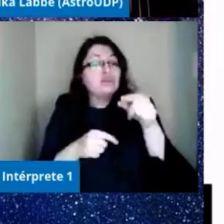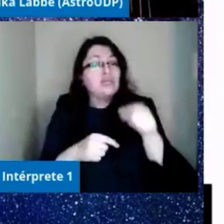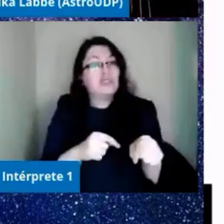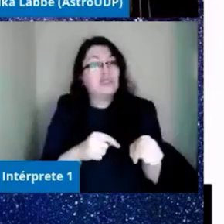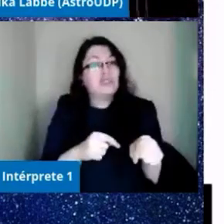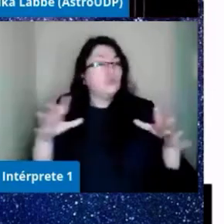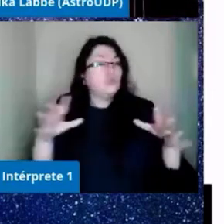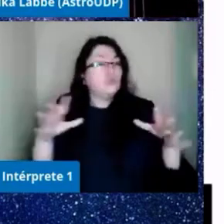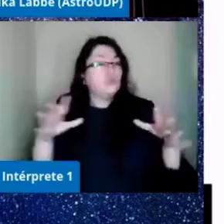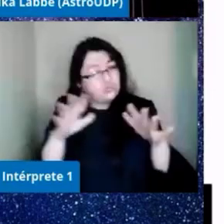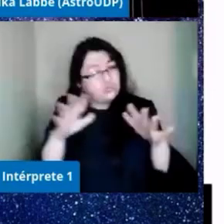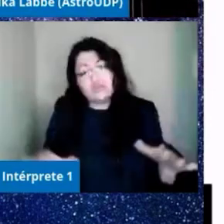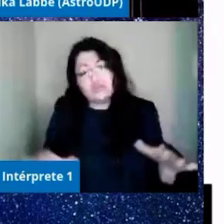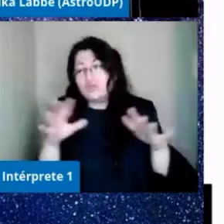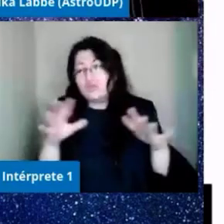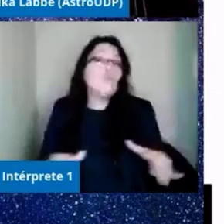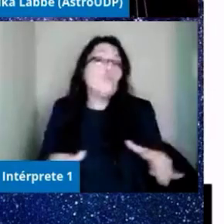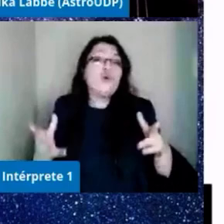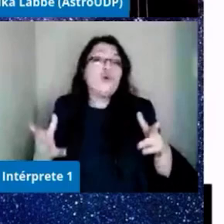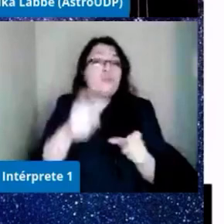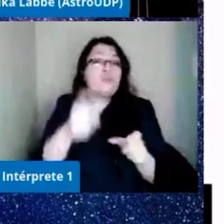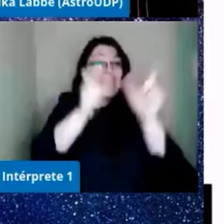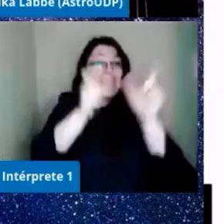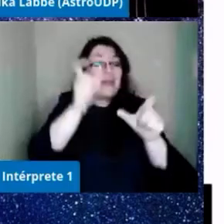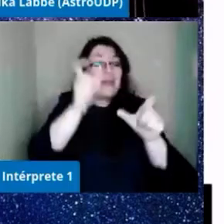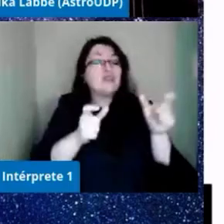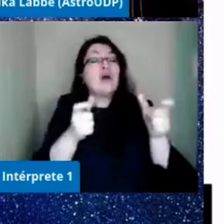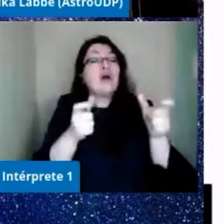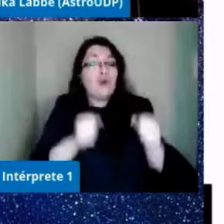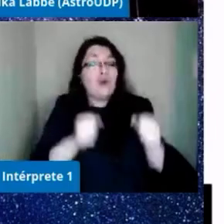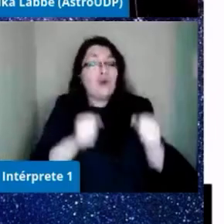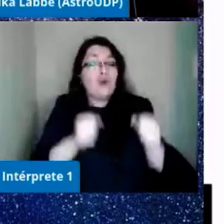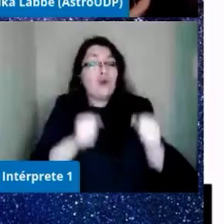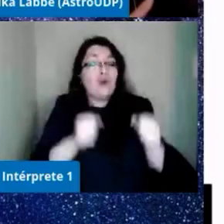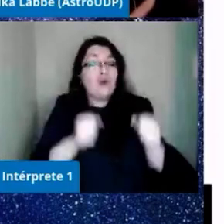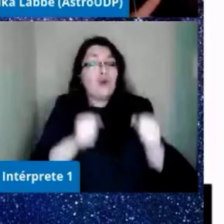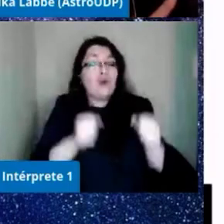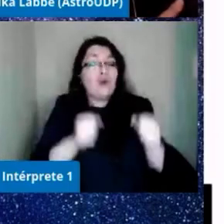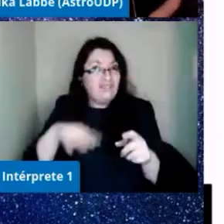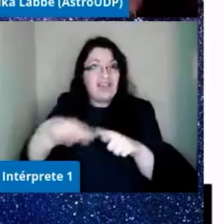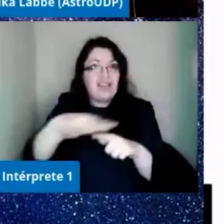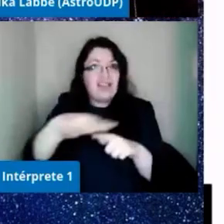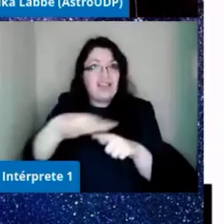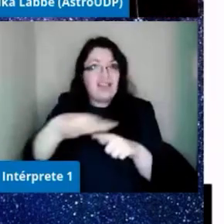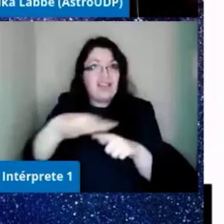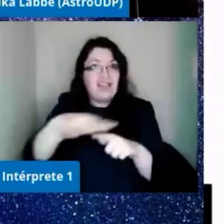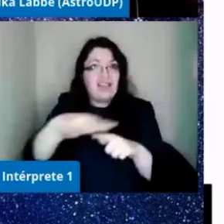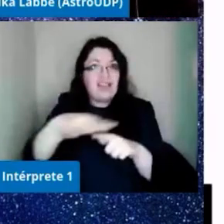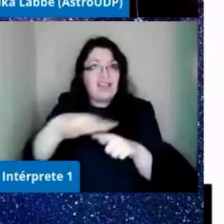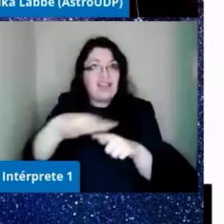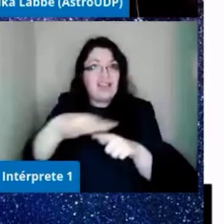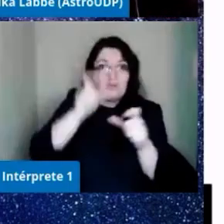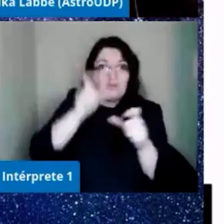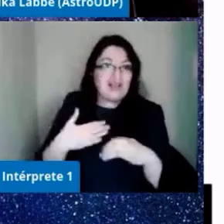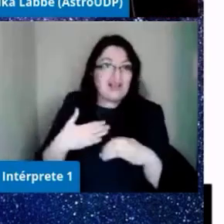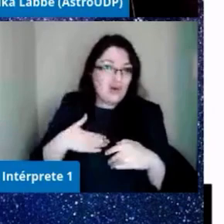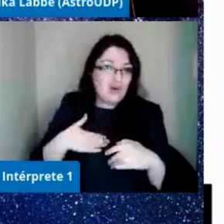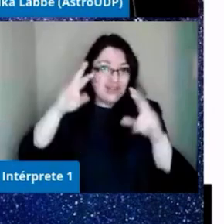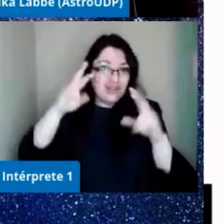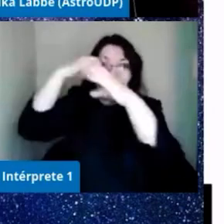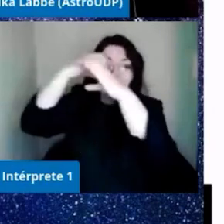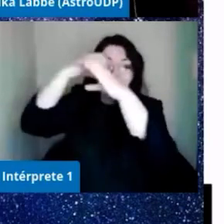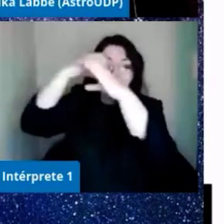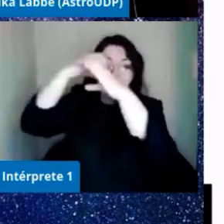personas. No solamente las que usualmente se acercan a la difusión astronómica, sino que los que están en su casa y de repente escuchan que